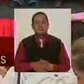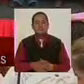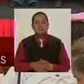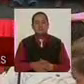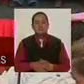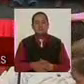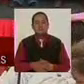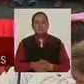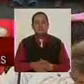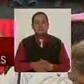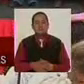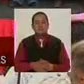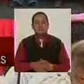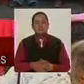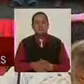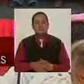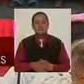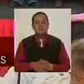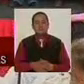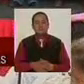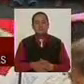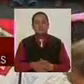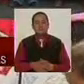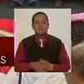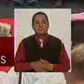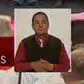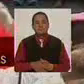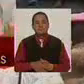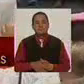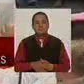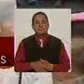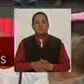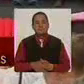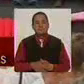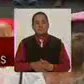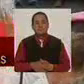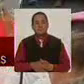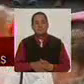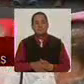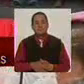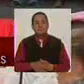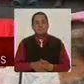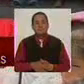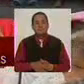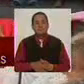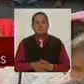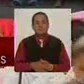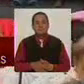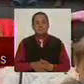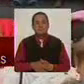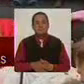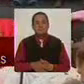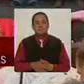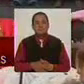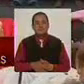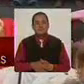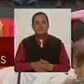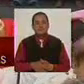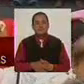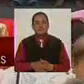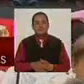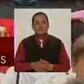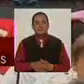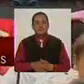Putusmo, Hamam, Tuchutakankita, Munum, Nuna, Ina, Puyanuka, Ba, Puyar Gusticas, Uchi, Hamam, Tuchutakan,